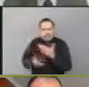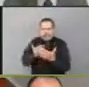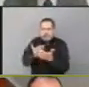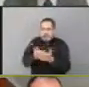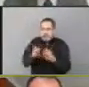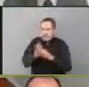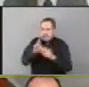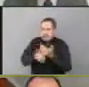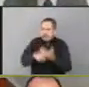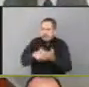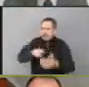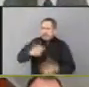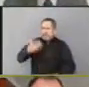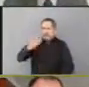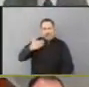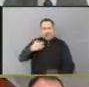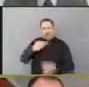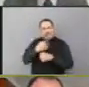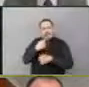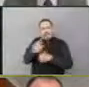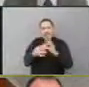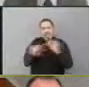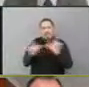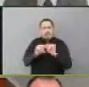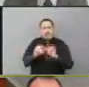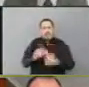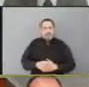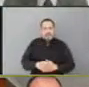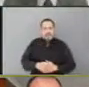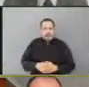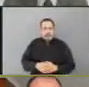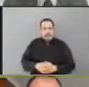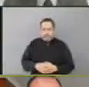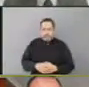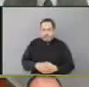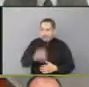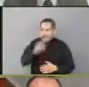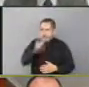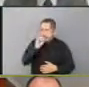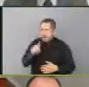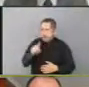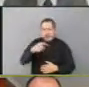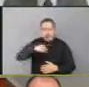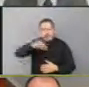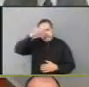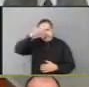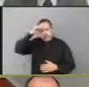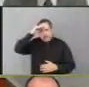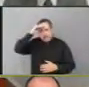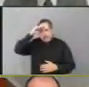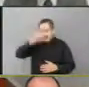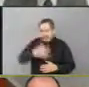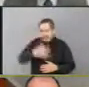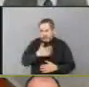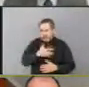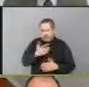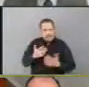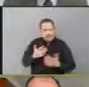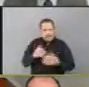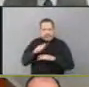he resumido en esta intervención. También considero que respecto